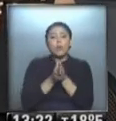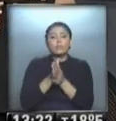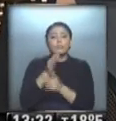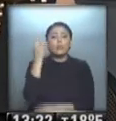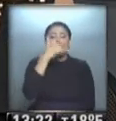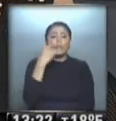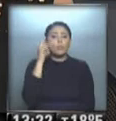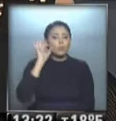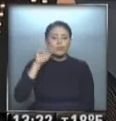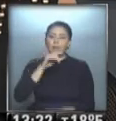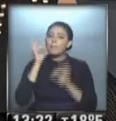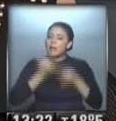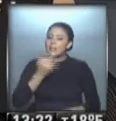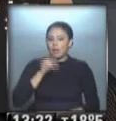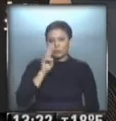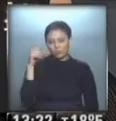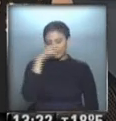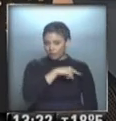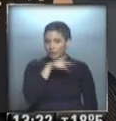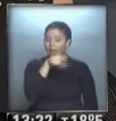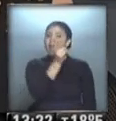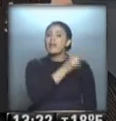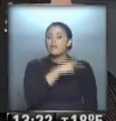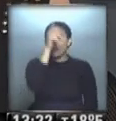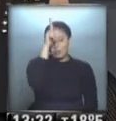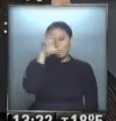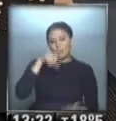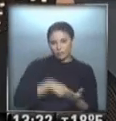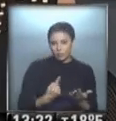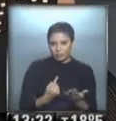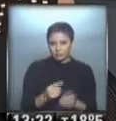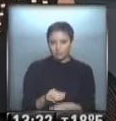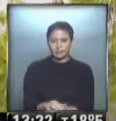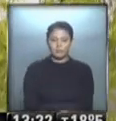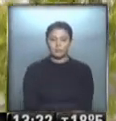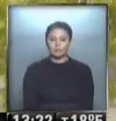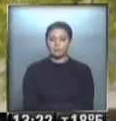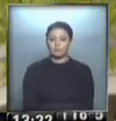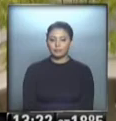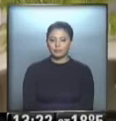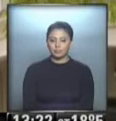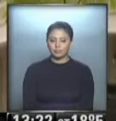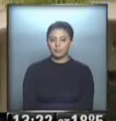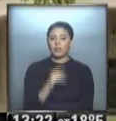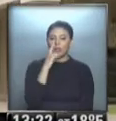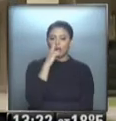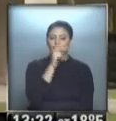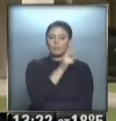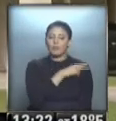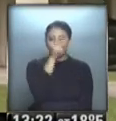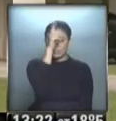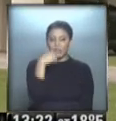Matzkin en exclusiva para Visión 7, que es el jefe de la policía de la provincia de Buenos Aires. Yo tengo el concepto que la